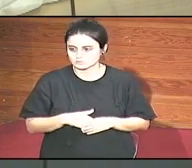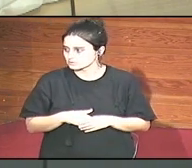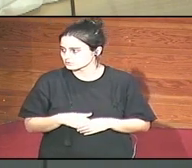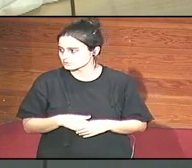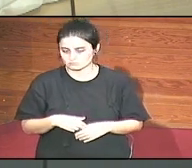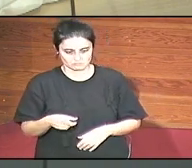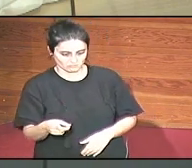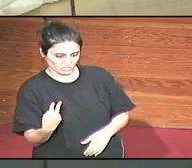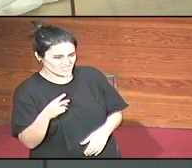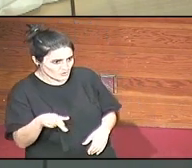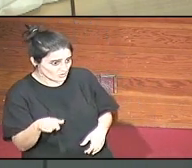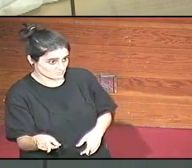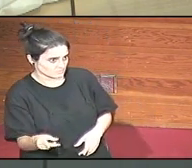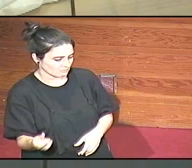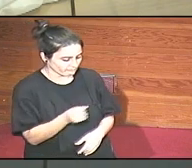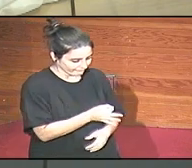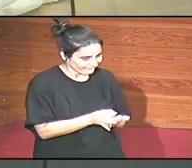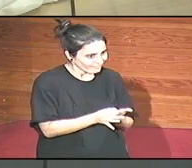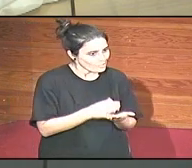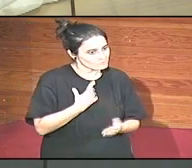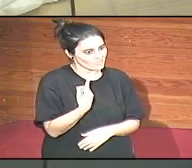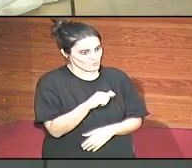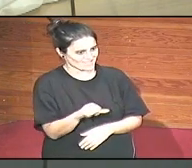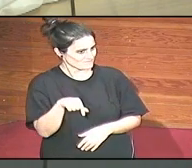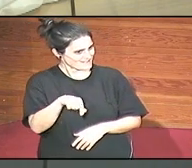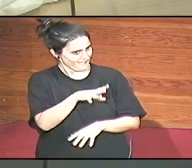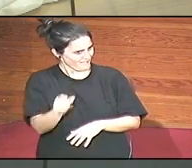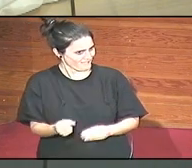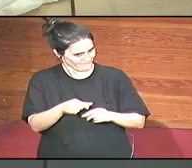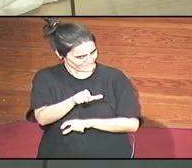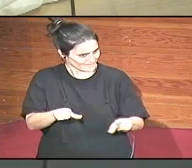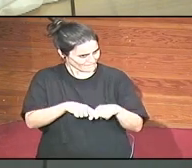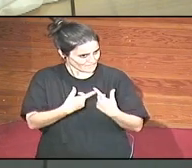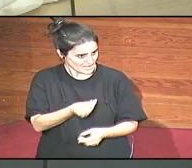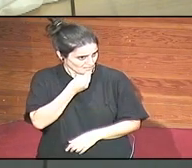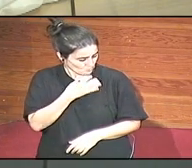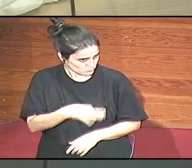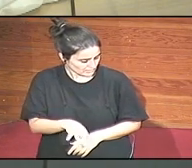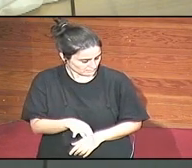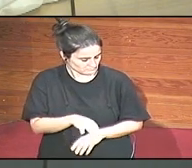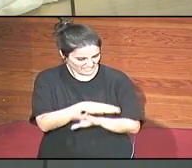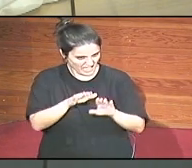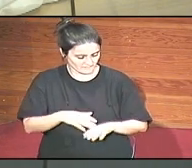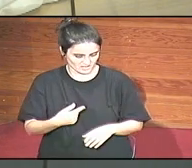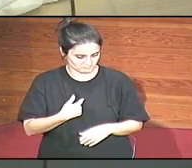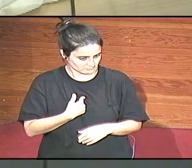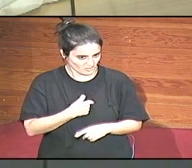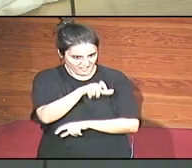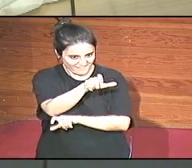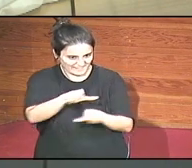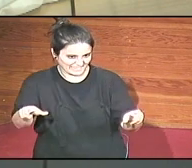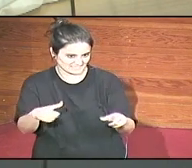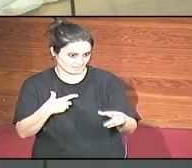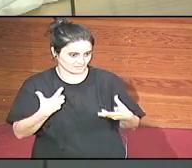es que esto podría pagar una semana de comida para la gente de allí al final lo que haces es ponerte en medio y volverte en un tipo insoportable